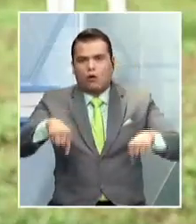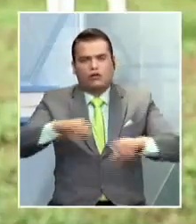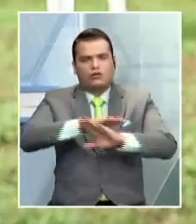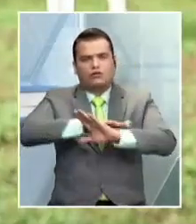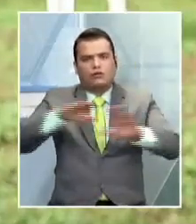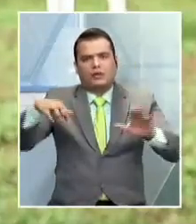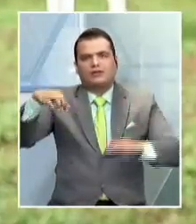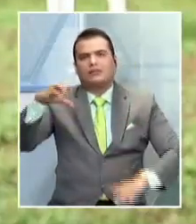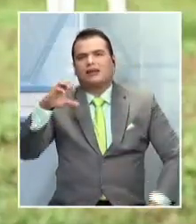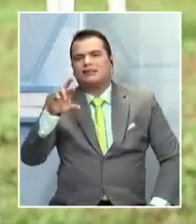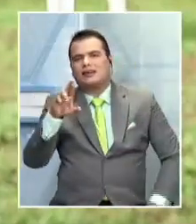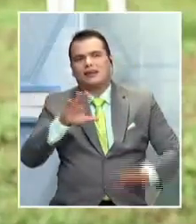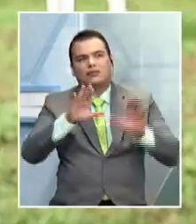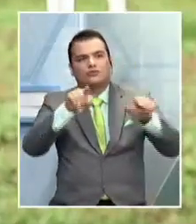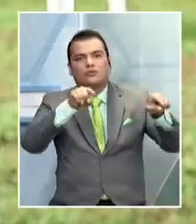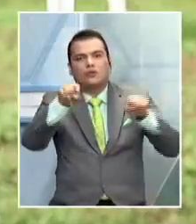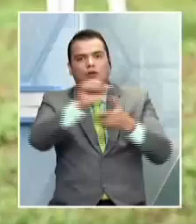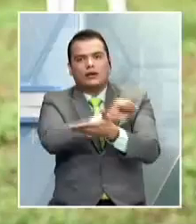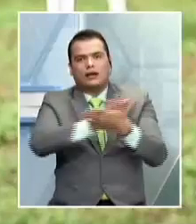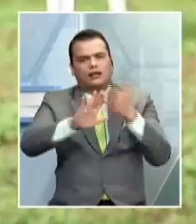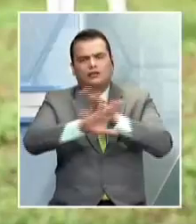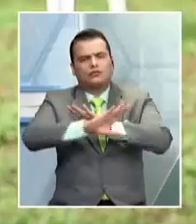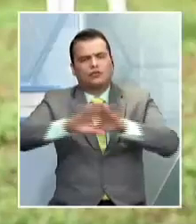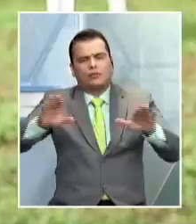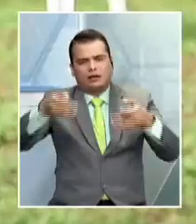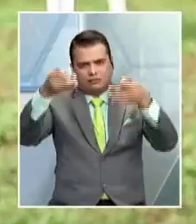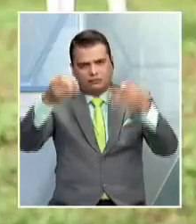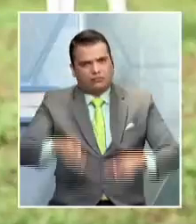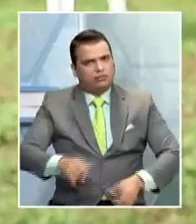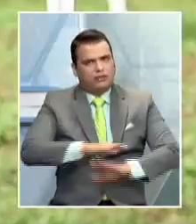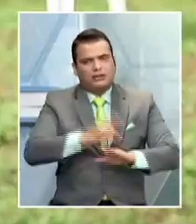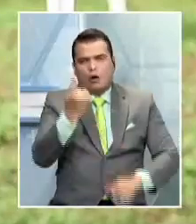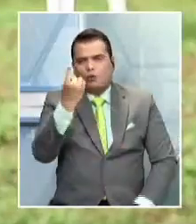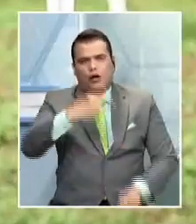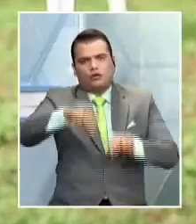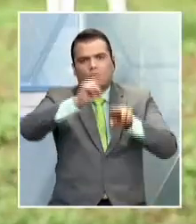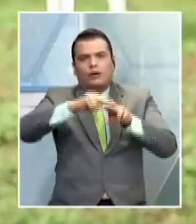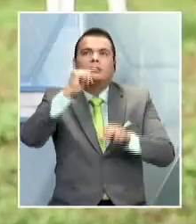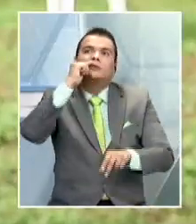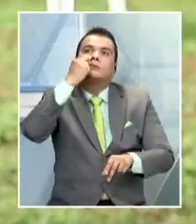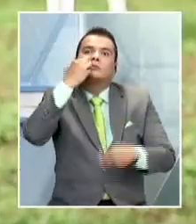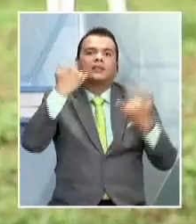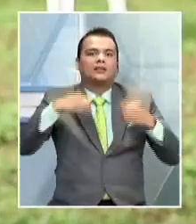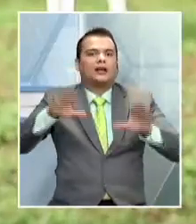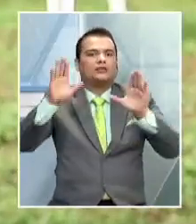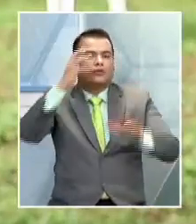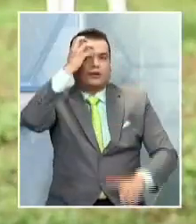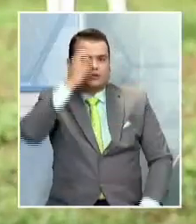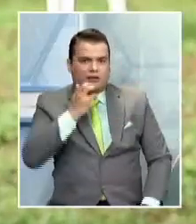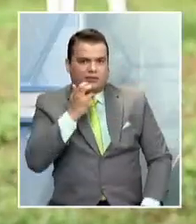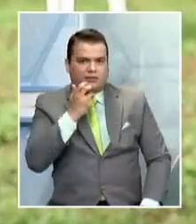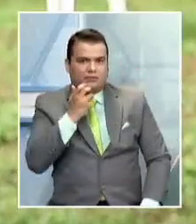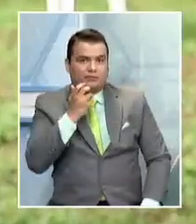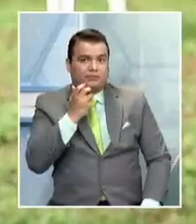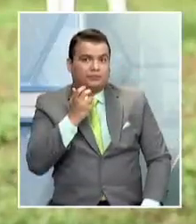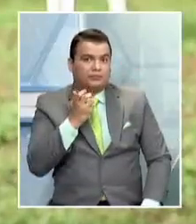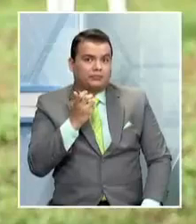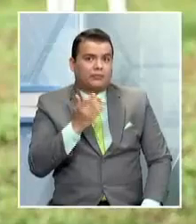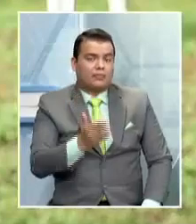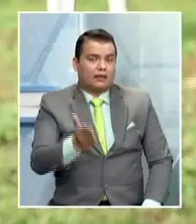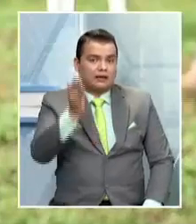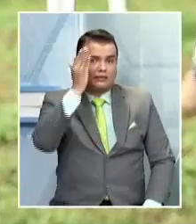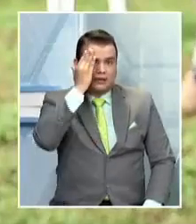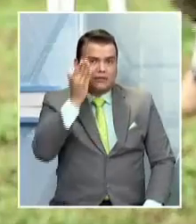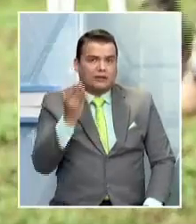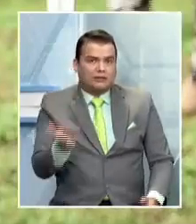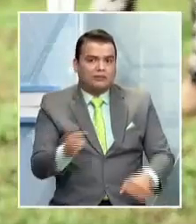la decisión de realizar en estos puntos solamente pruebas de antígeno. Solamente pruebas de antígeno, teniendo en cuenta que mejoramos